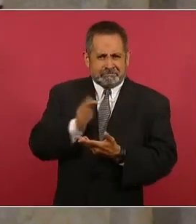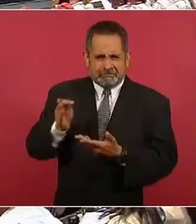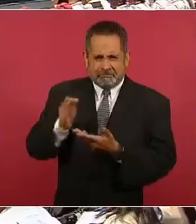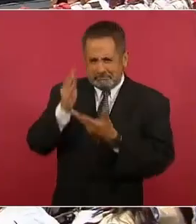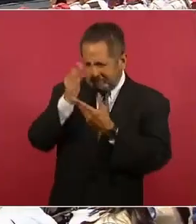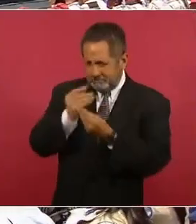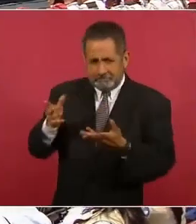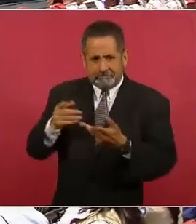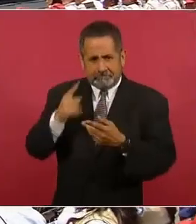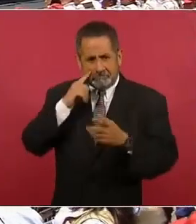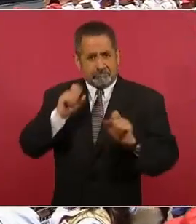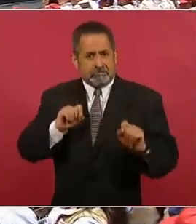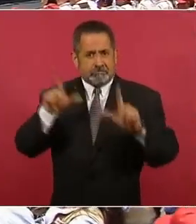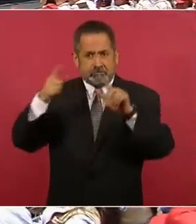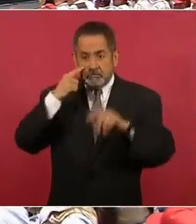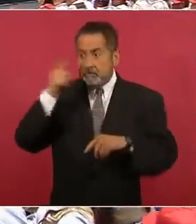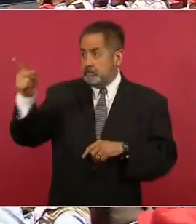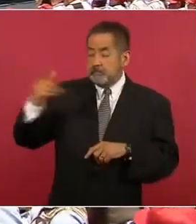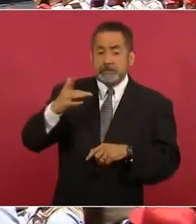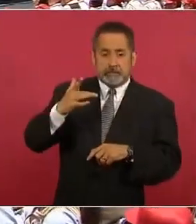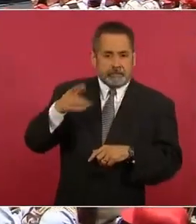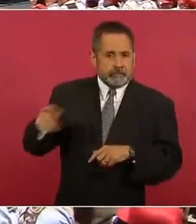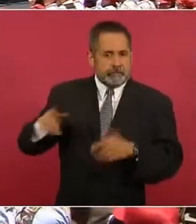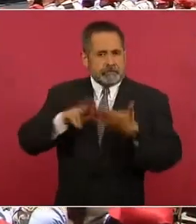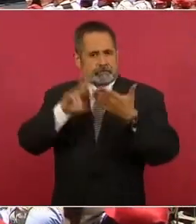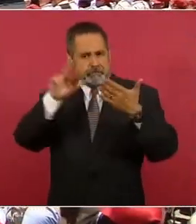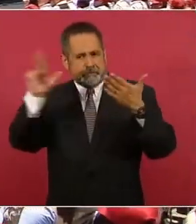Van a ver en los murales de Diego.